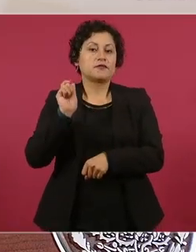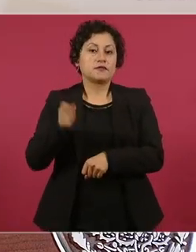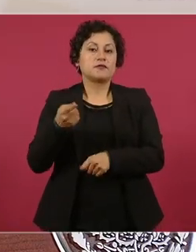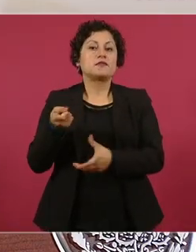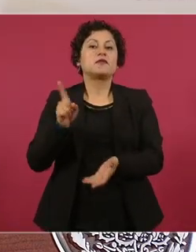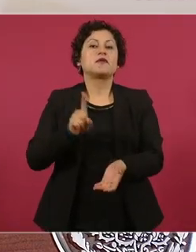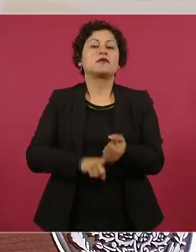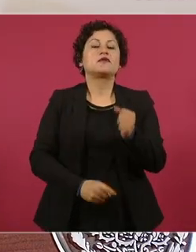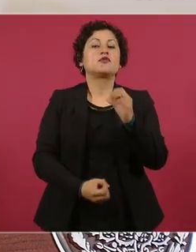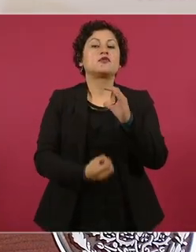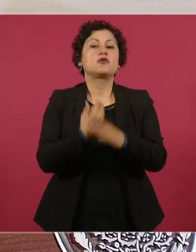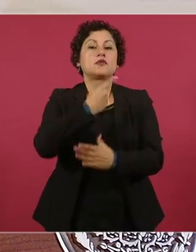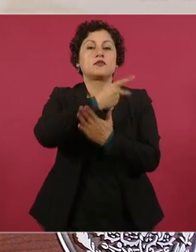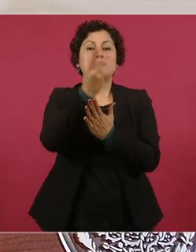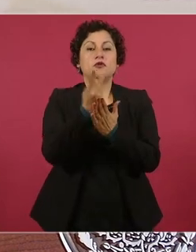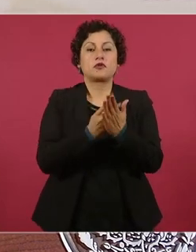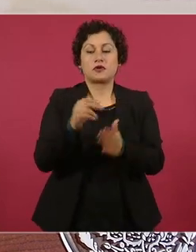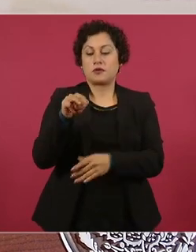-COPLAMAR,